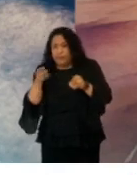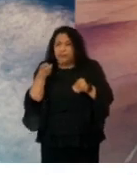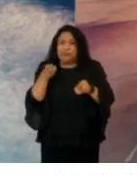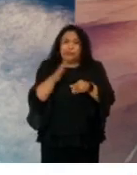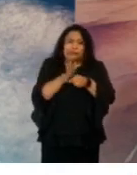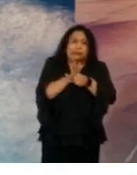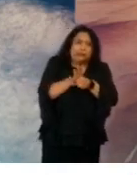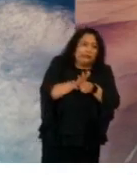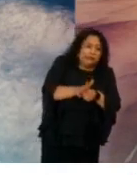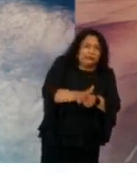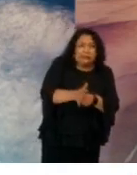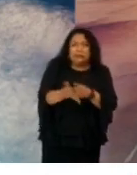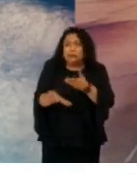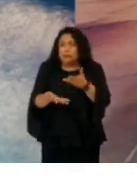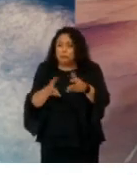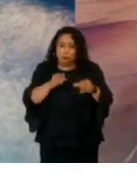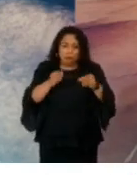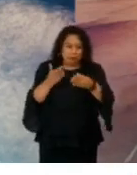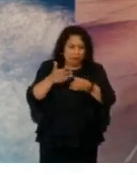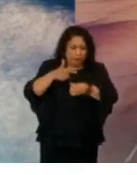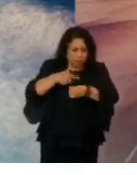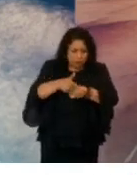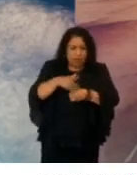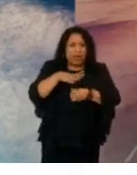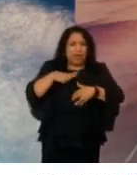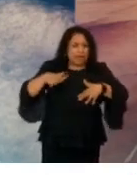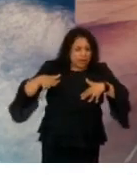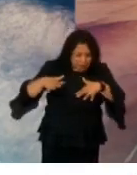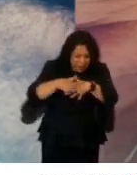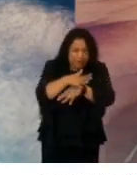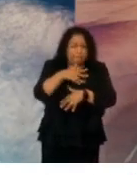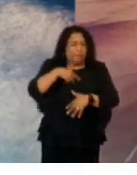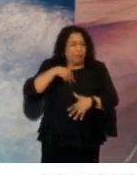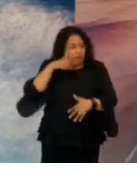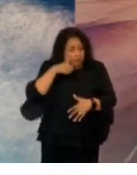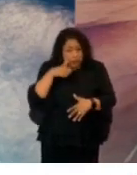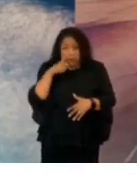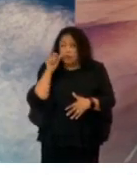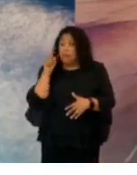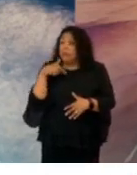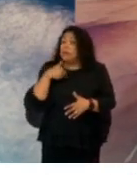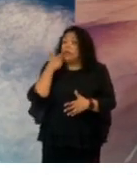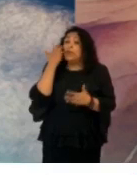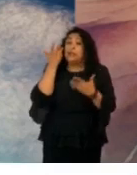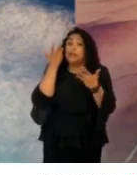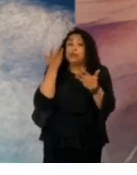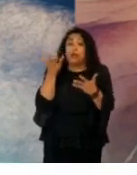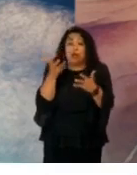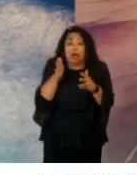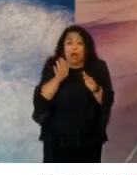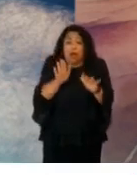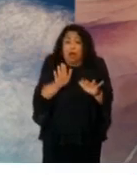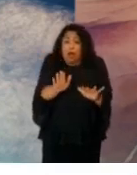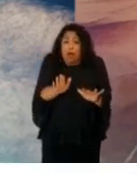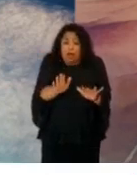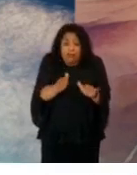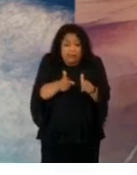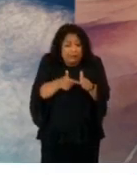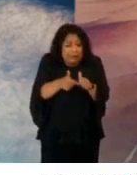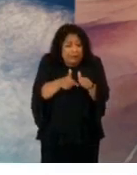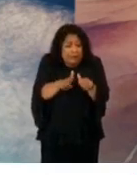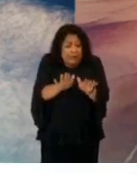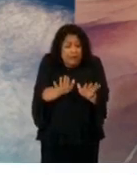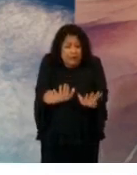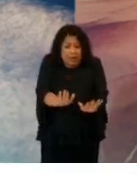tensión entre la activación social que cambia las cosas y un deseo de permanencia. Yo